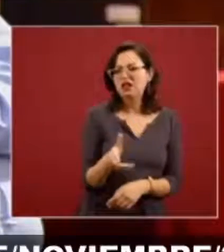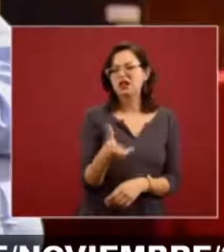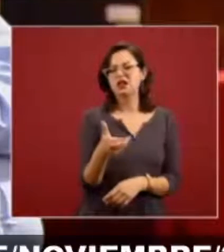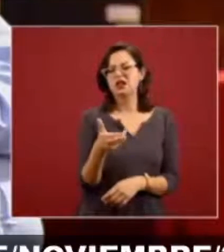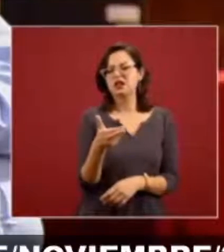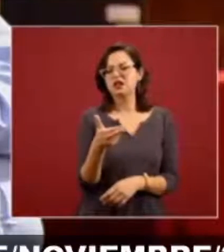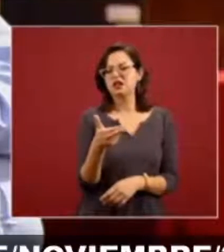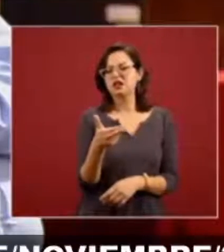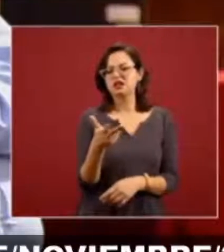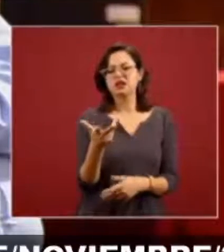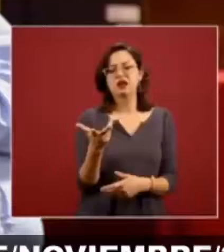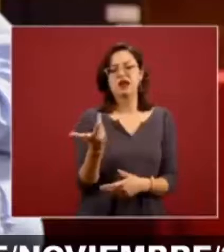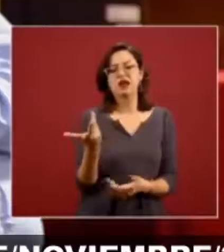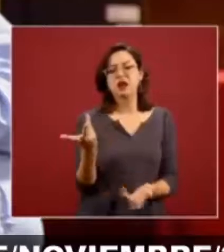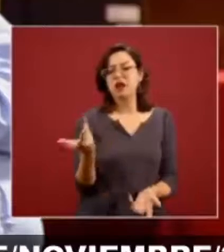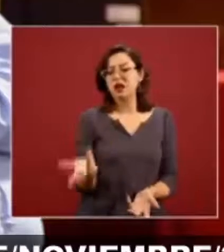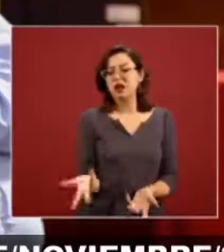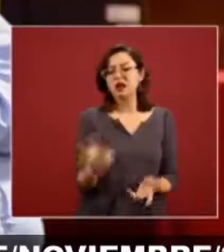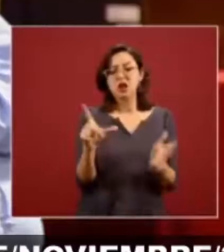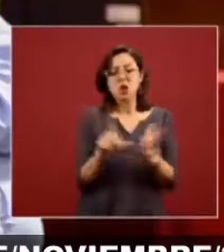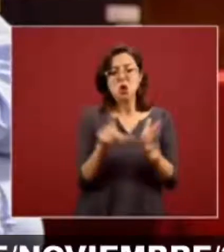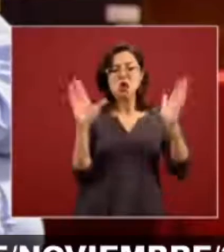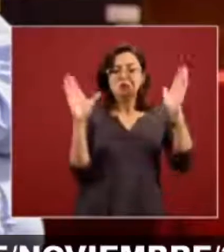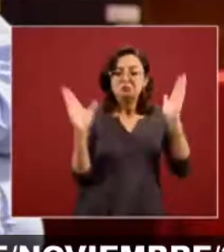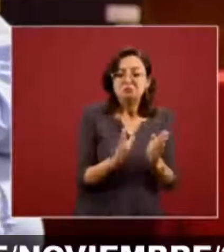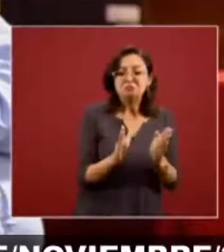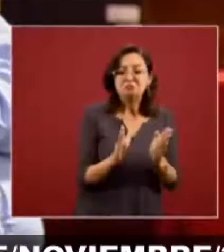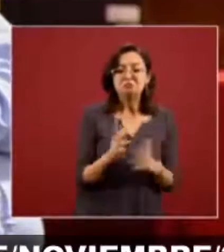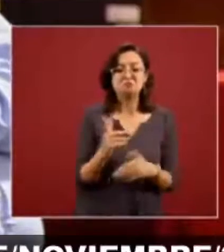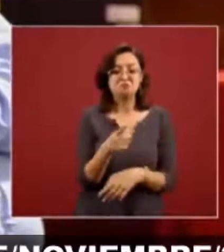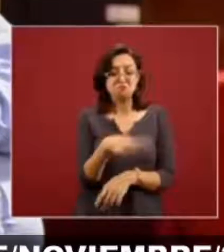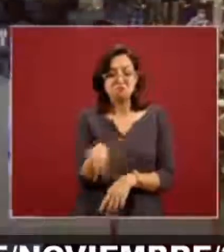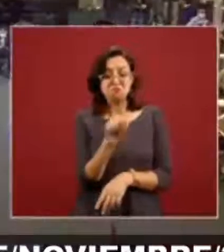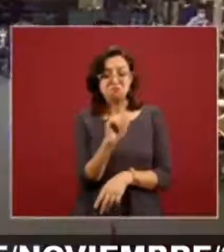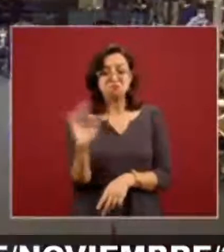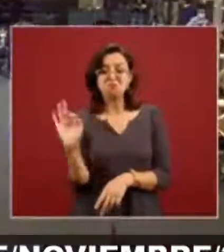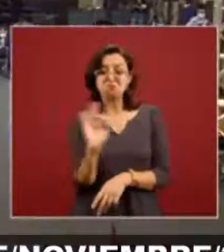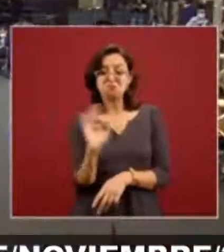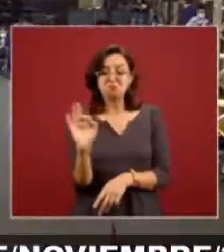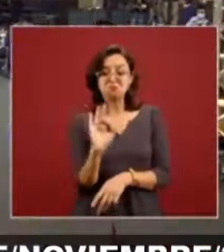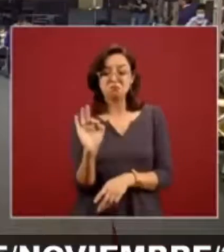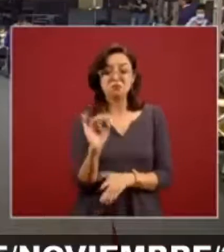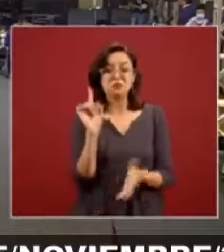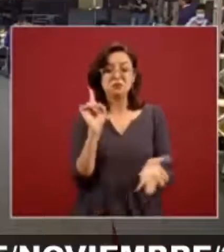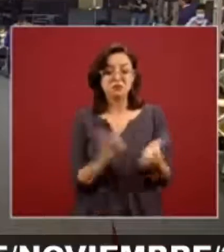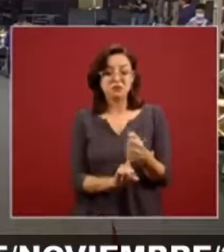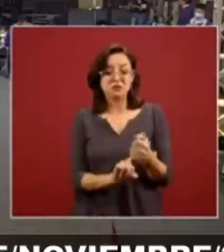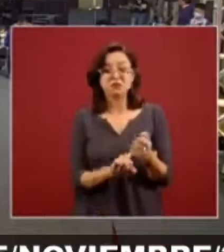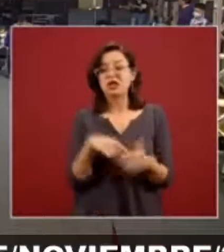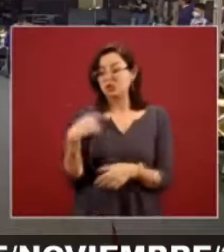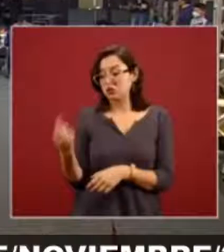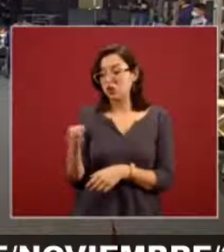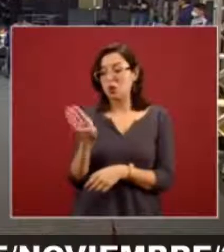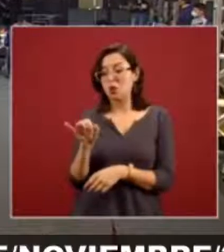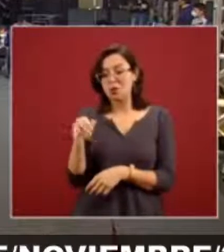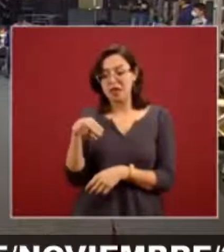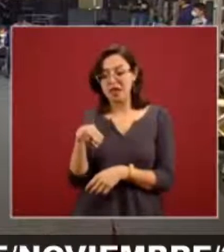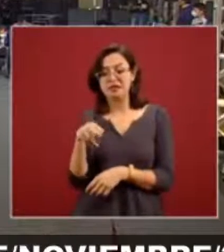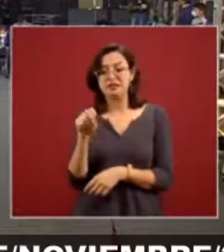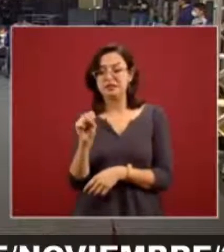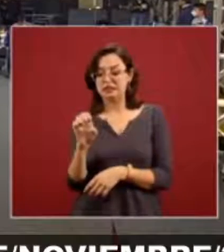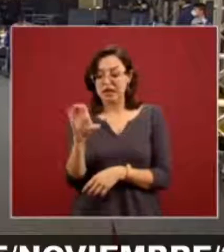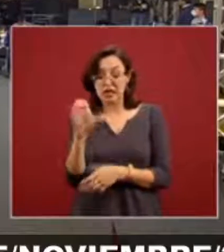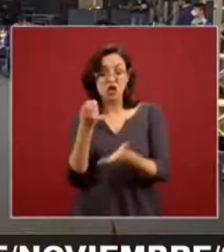locales pequeños que probablemente también estén incluidos dentro del censo de bienestar. O sea, no está